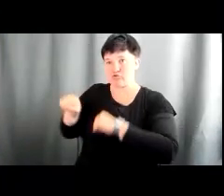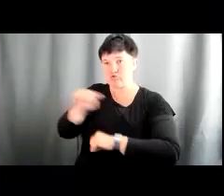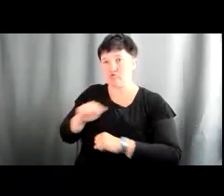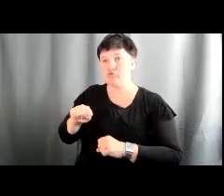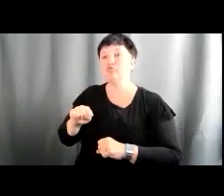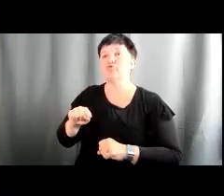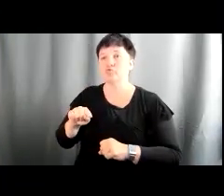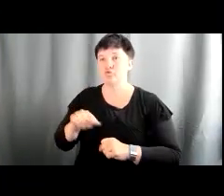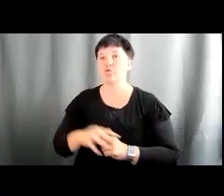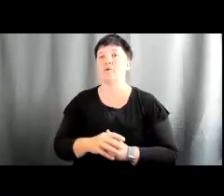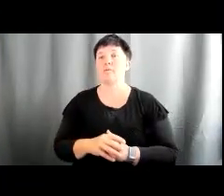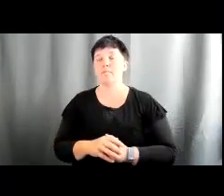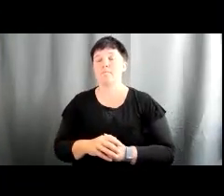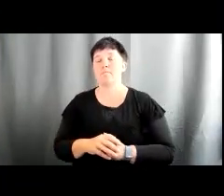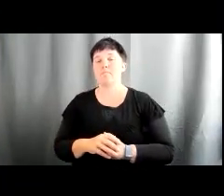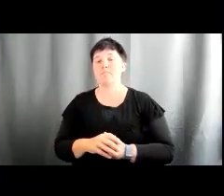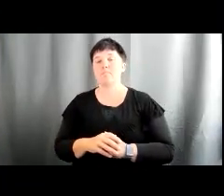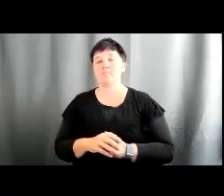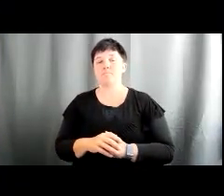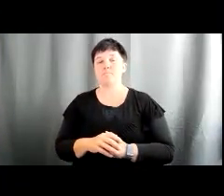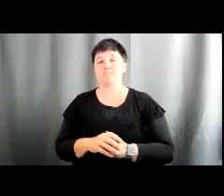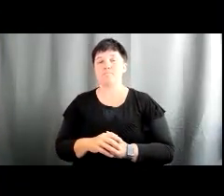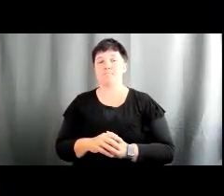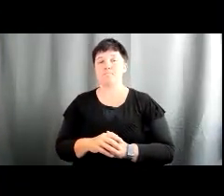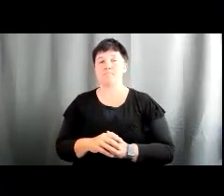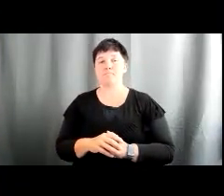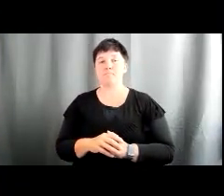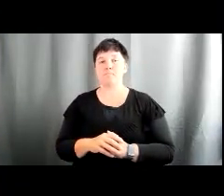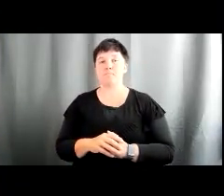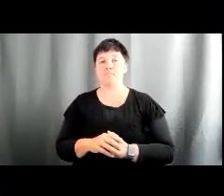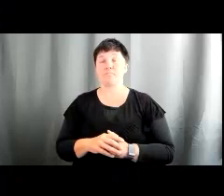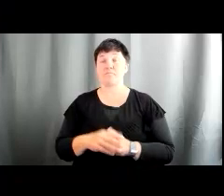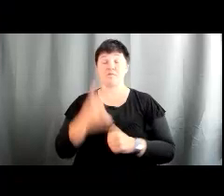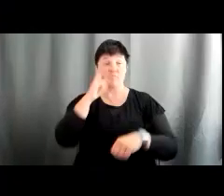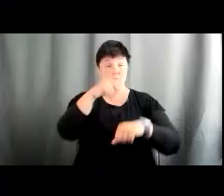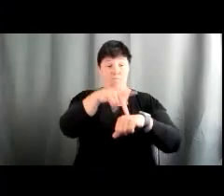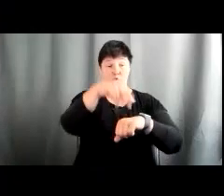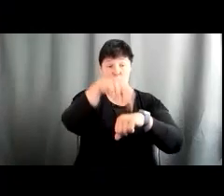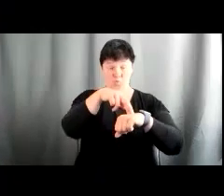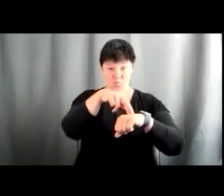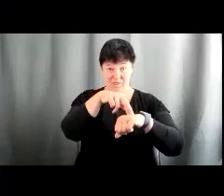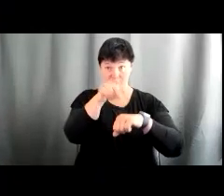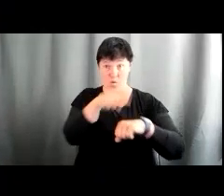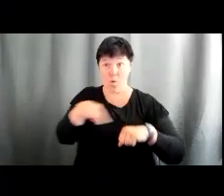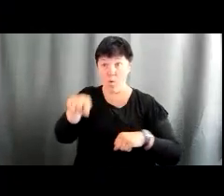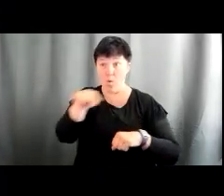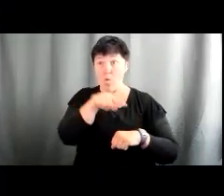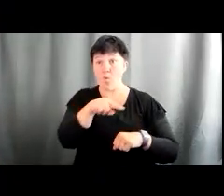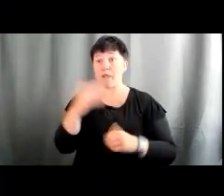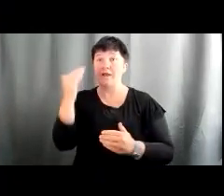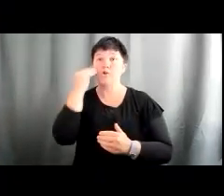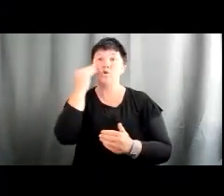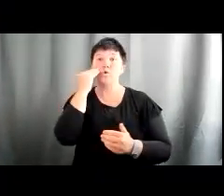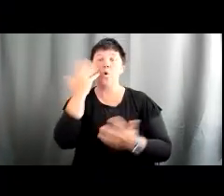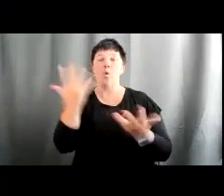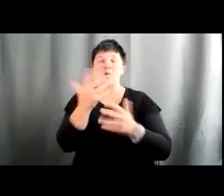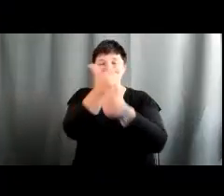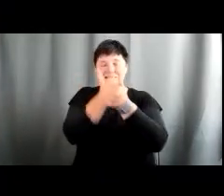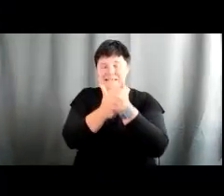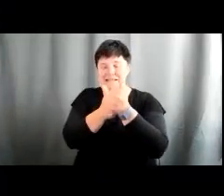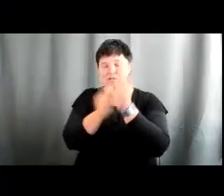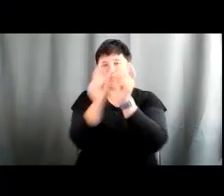Por eso creo que en el caso de Puerto Rico, por cada píxel sabemos que hay en cada píxel en términos